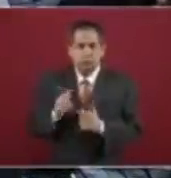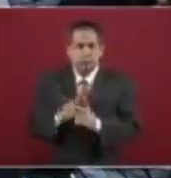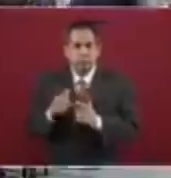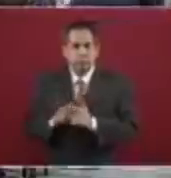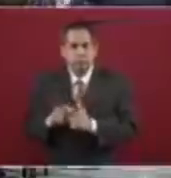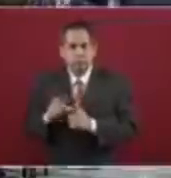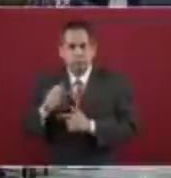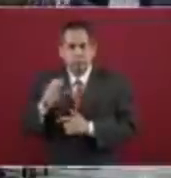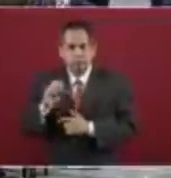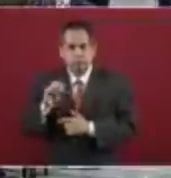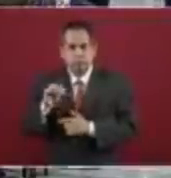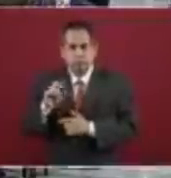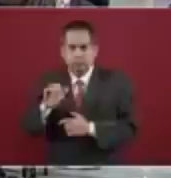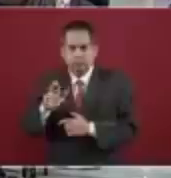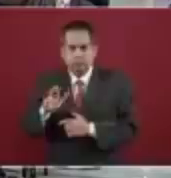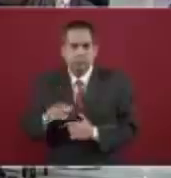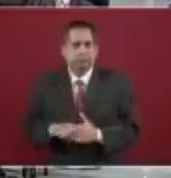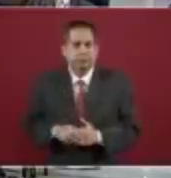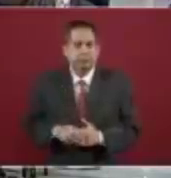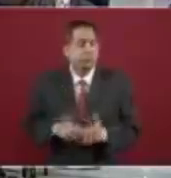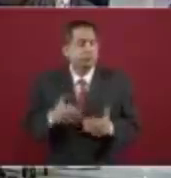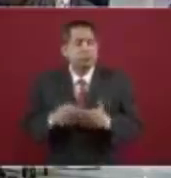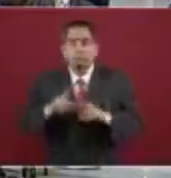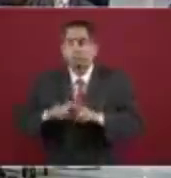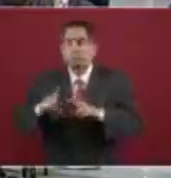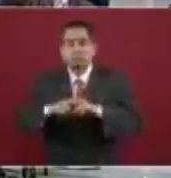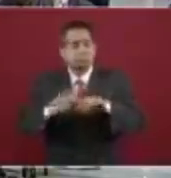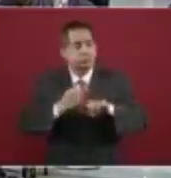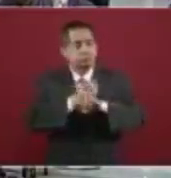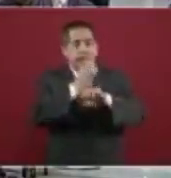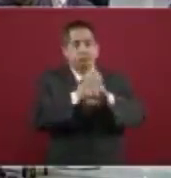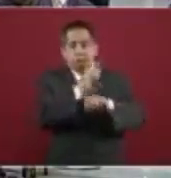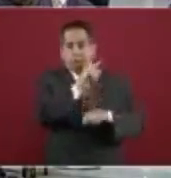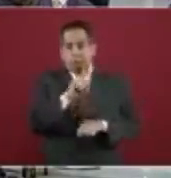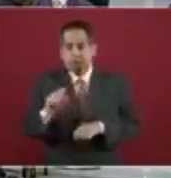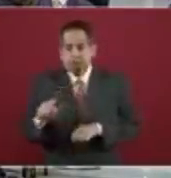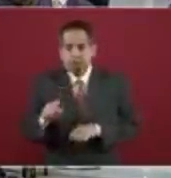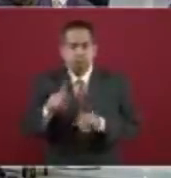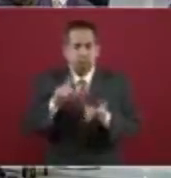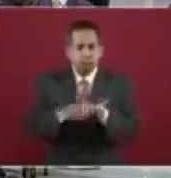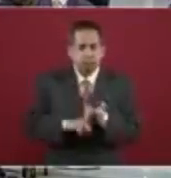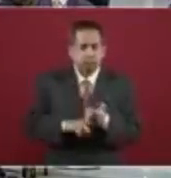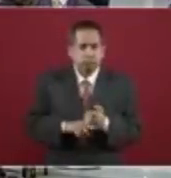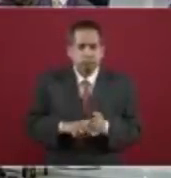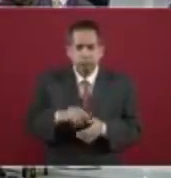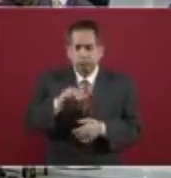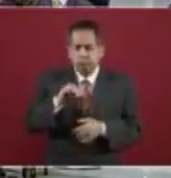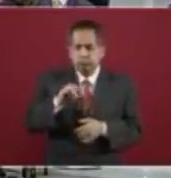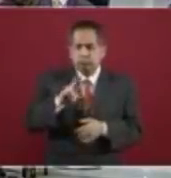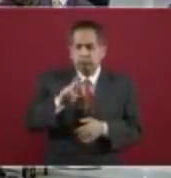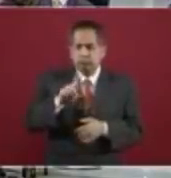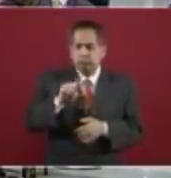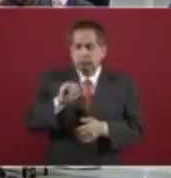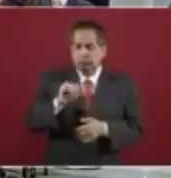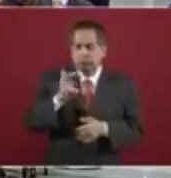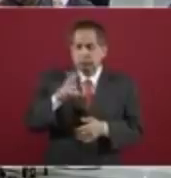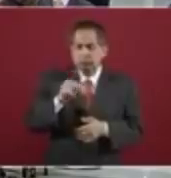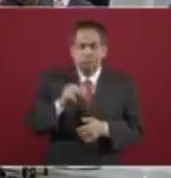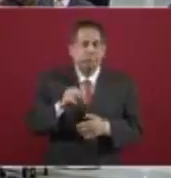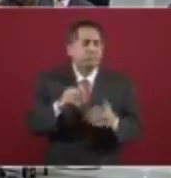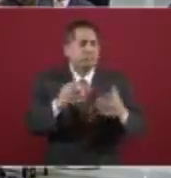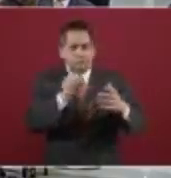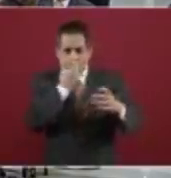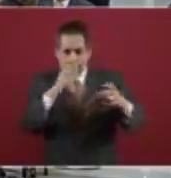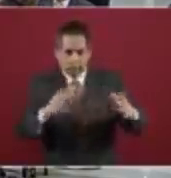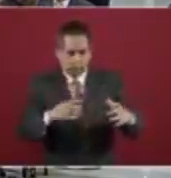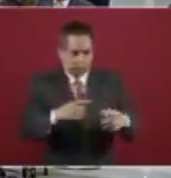Comunicaciones. Actualmente, en distintos estados del país, se utiliza el sistema de multigrado en planteles o